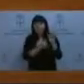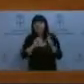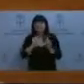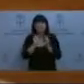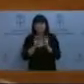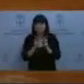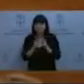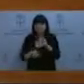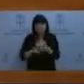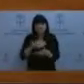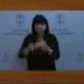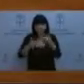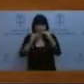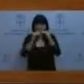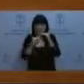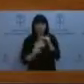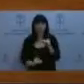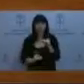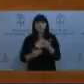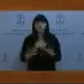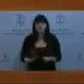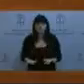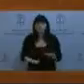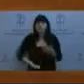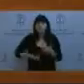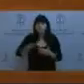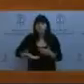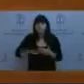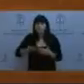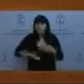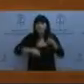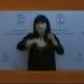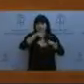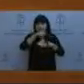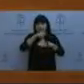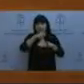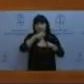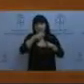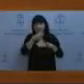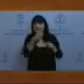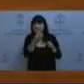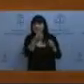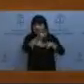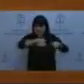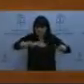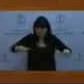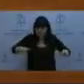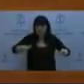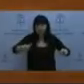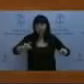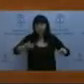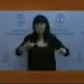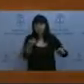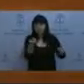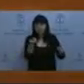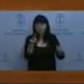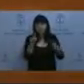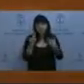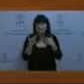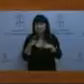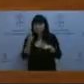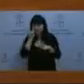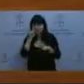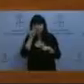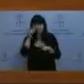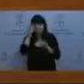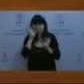tendencia a la baja La importancia creciente del factor humano Diferenciador en el mundo del turismo Yo creo que es evidente El turismo ya